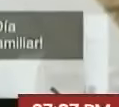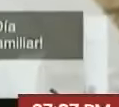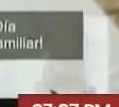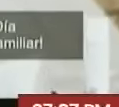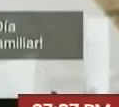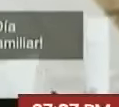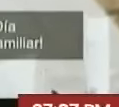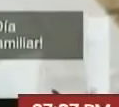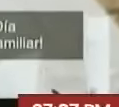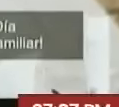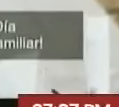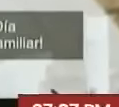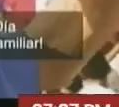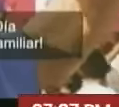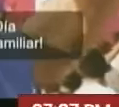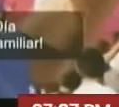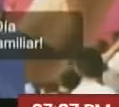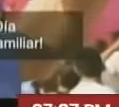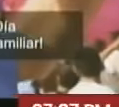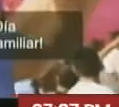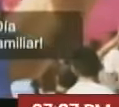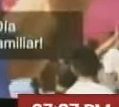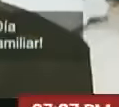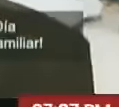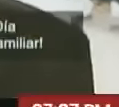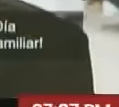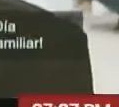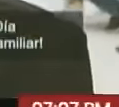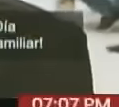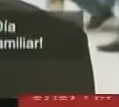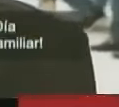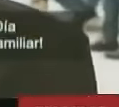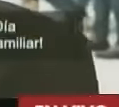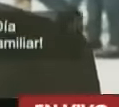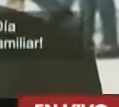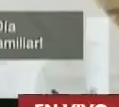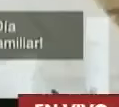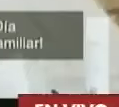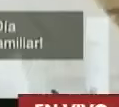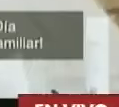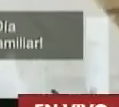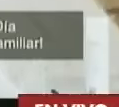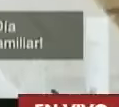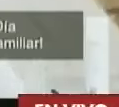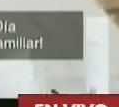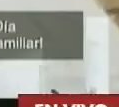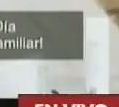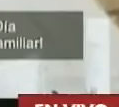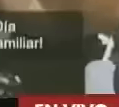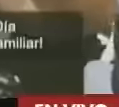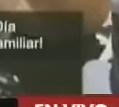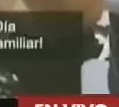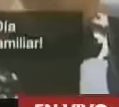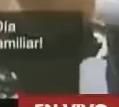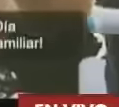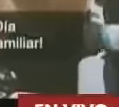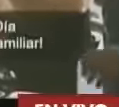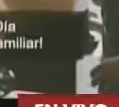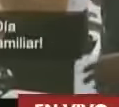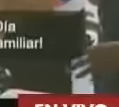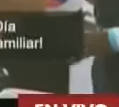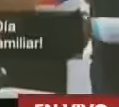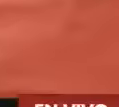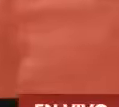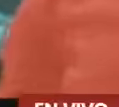Aprobado el día 15 de mayo de cada año, día de la familia, día feriado para la unión en Cristo, para la